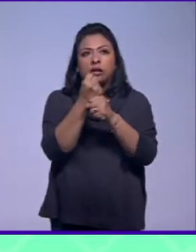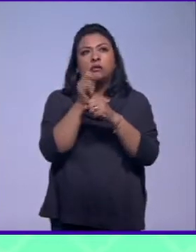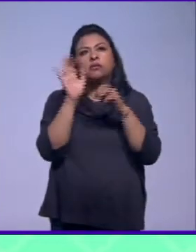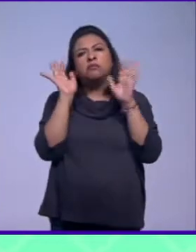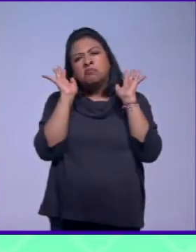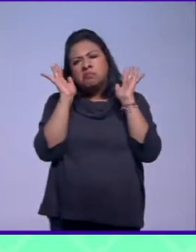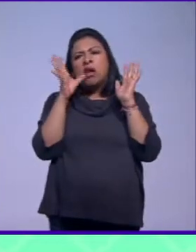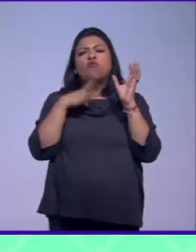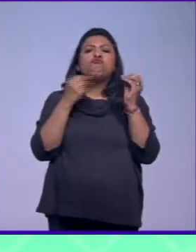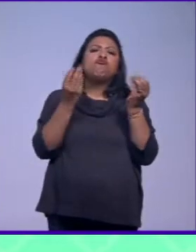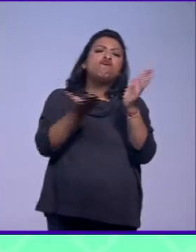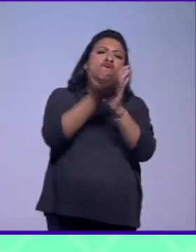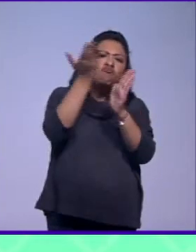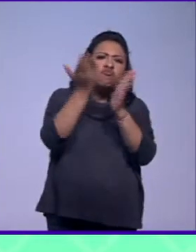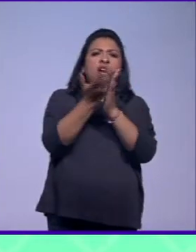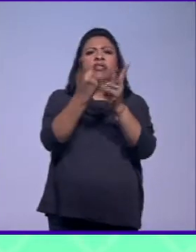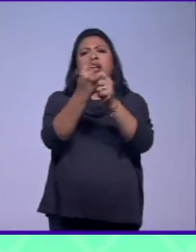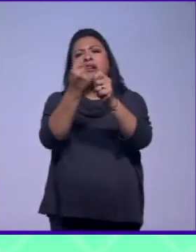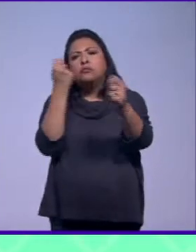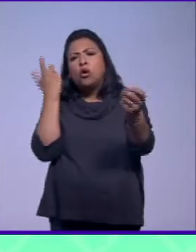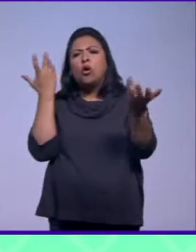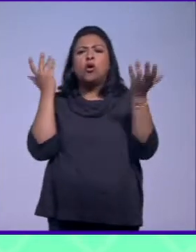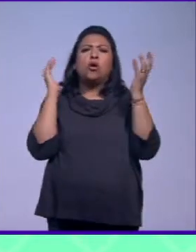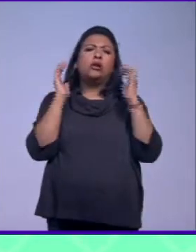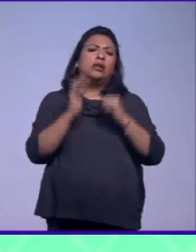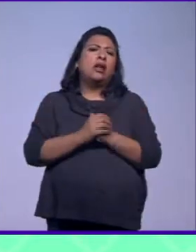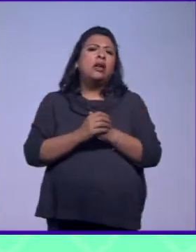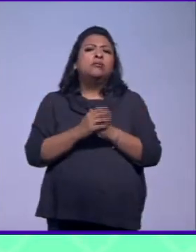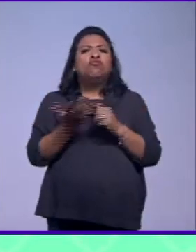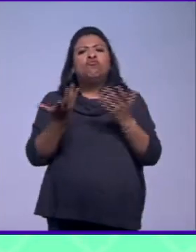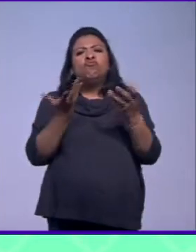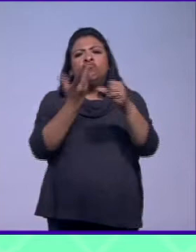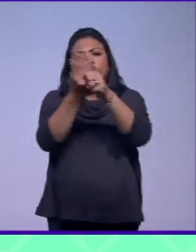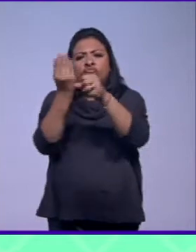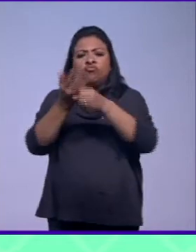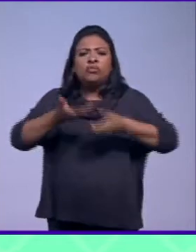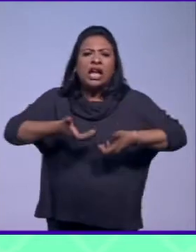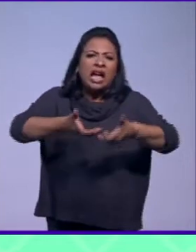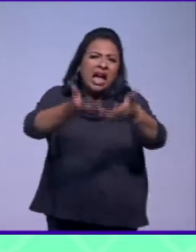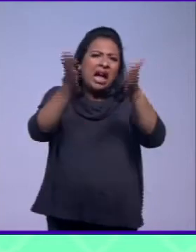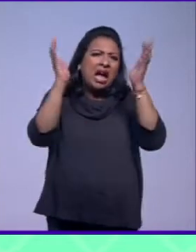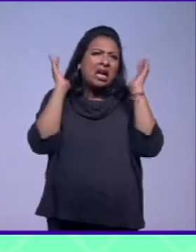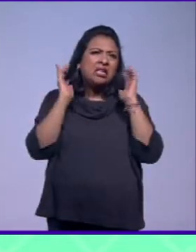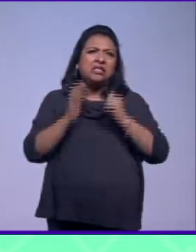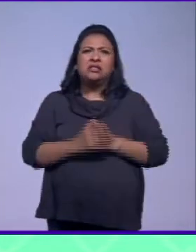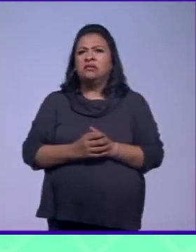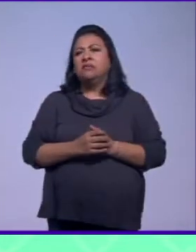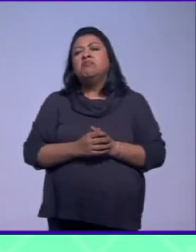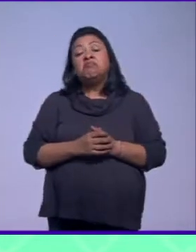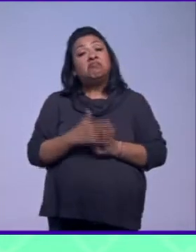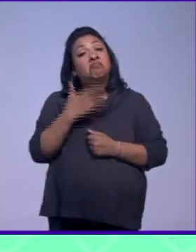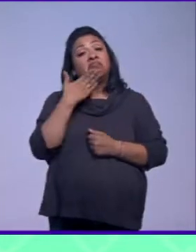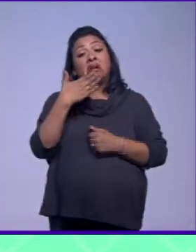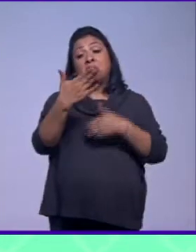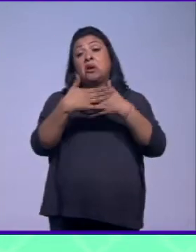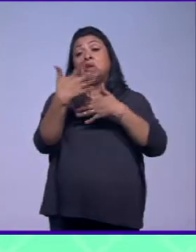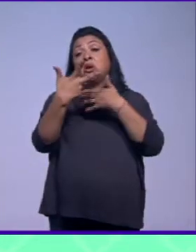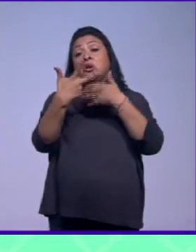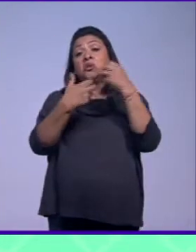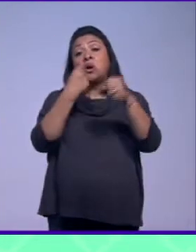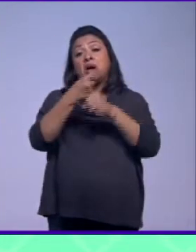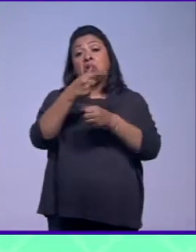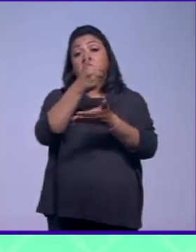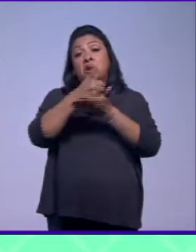que infraestructura transporte público este mejoramiento de las avenidas muy bien en ocho años en la ciudad de